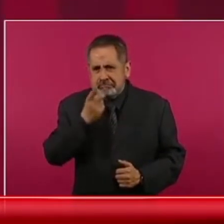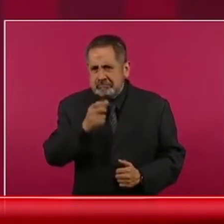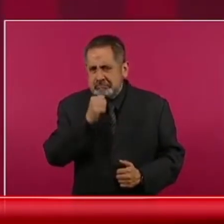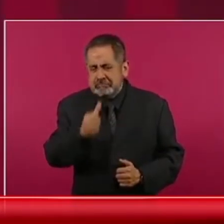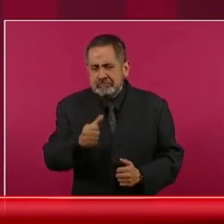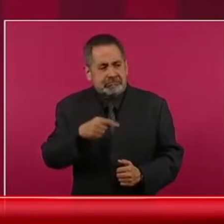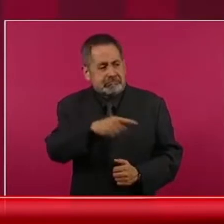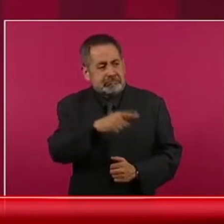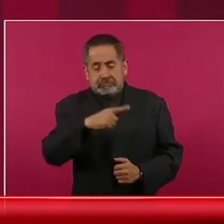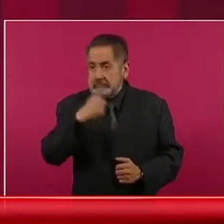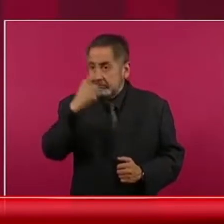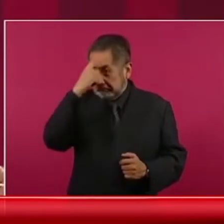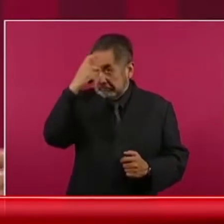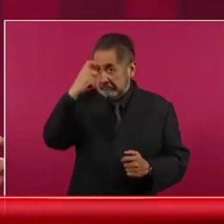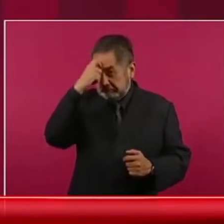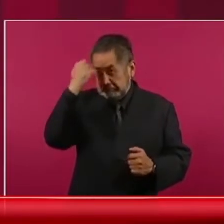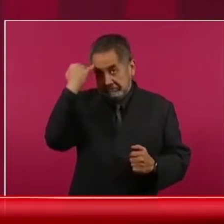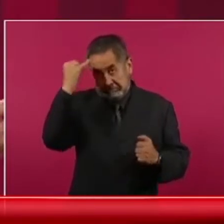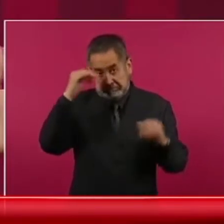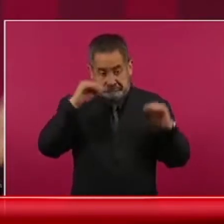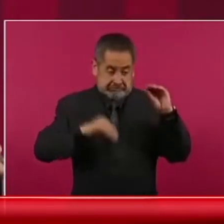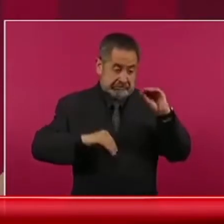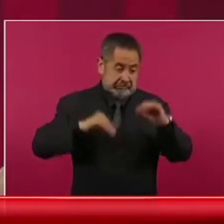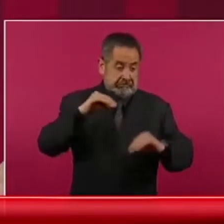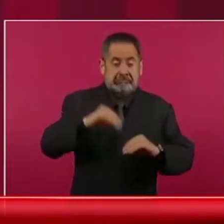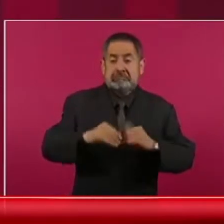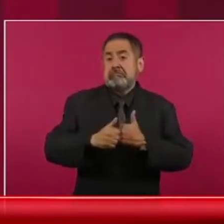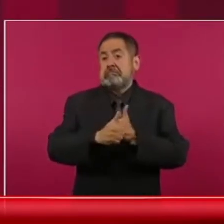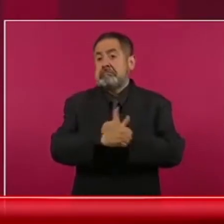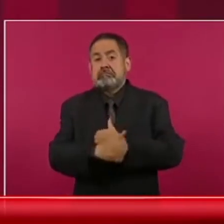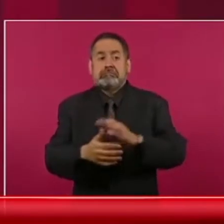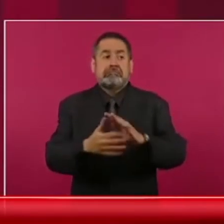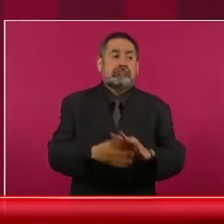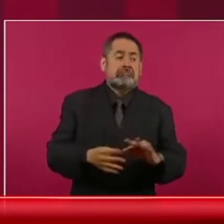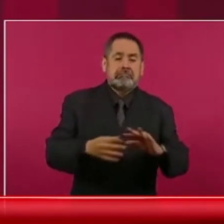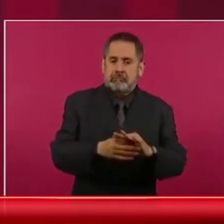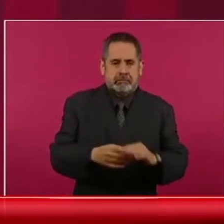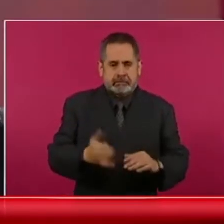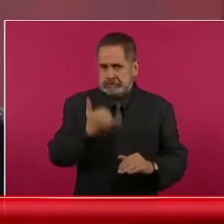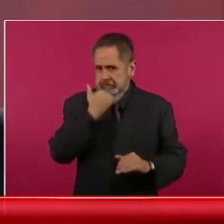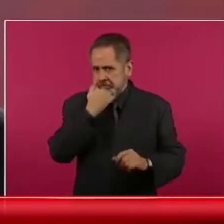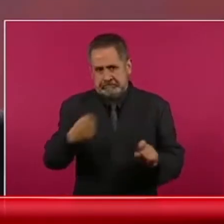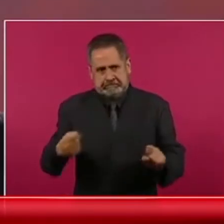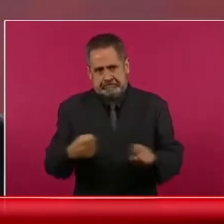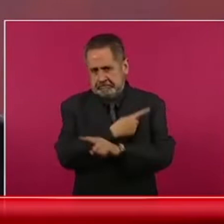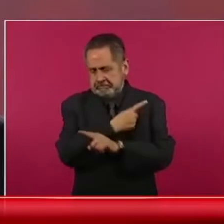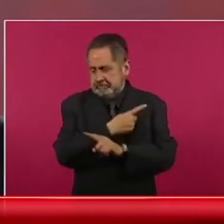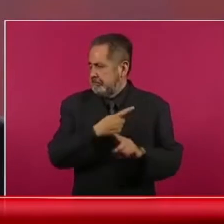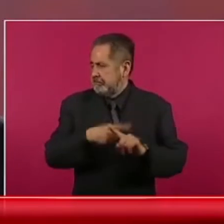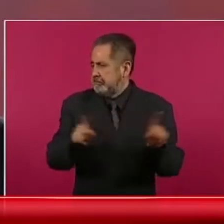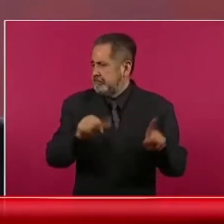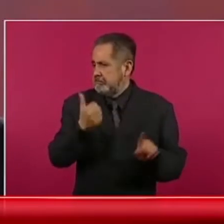Inventar algo que no correspondía a lo que había sucedido.